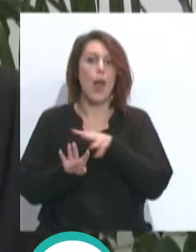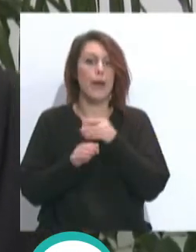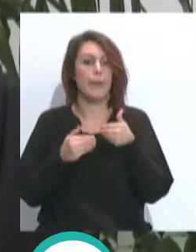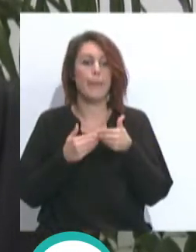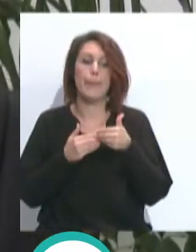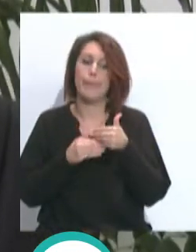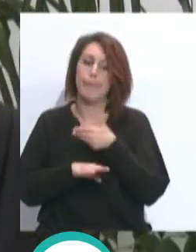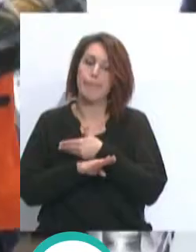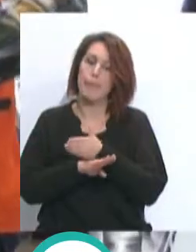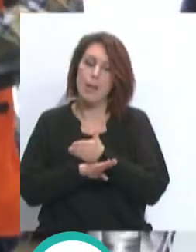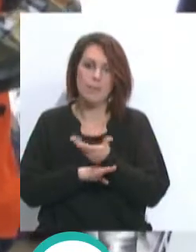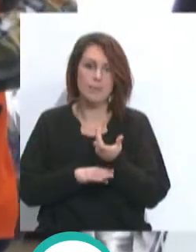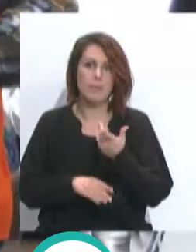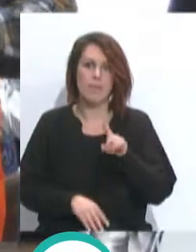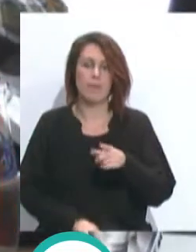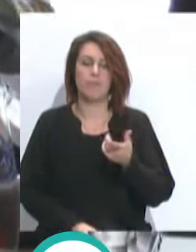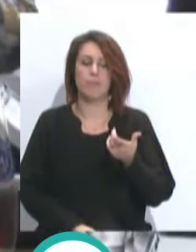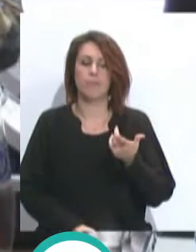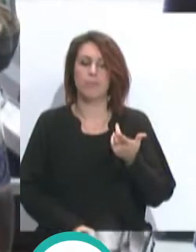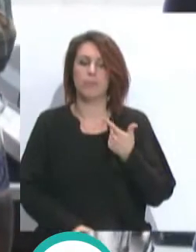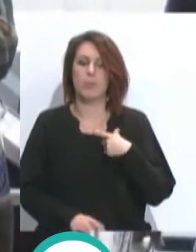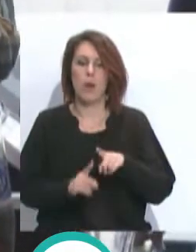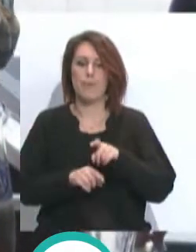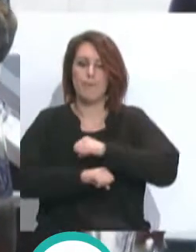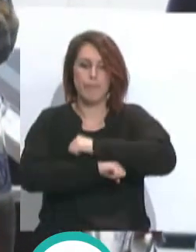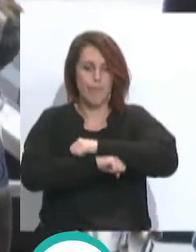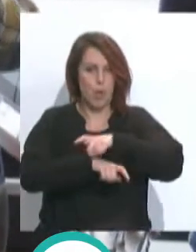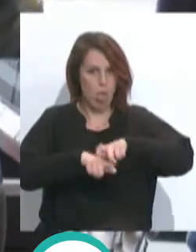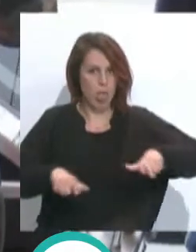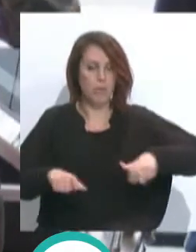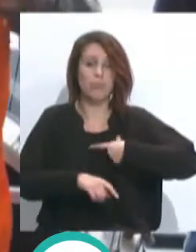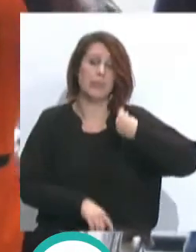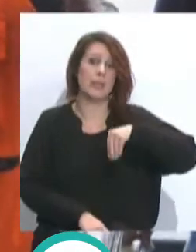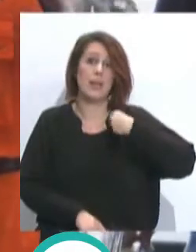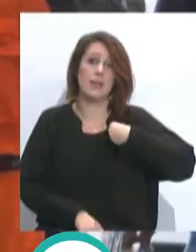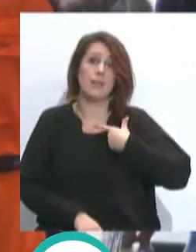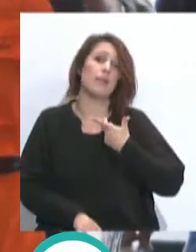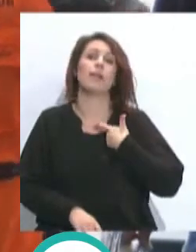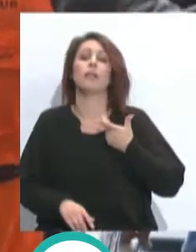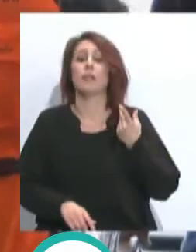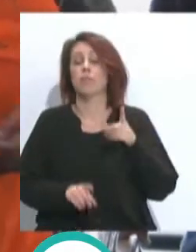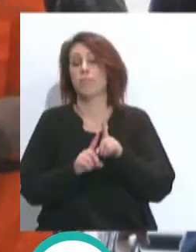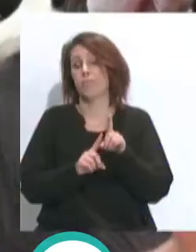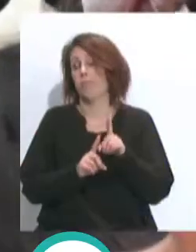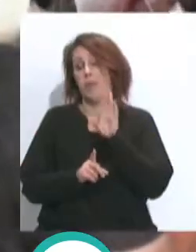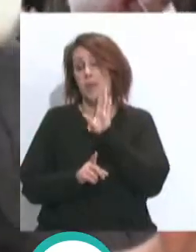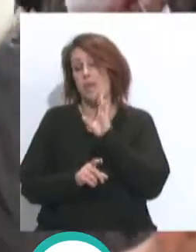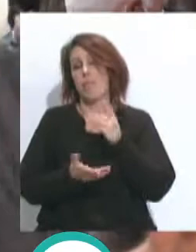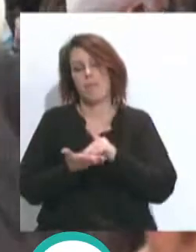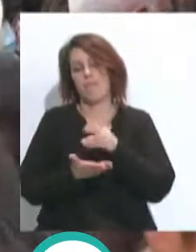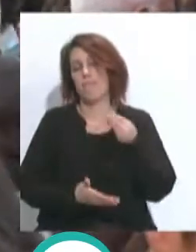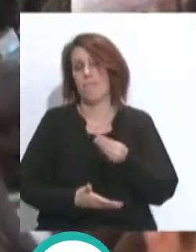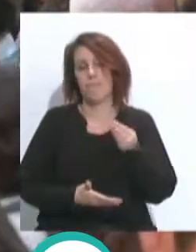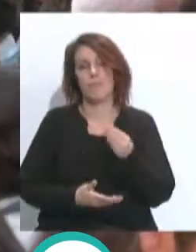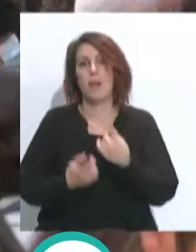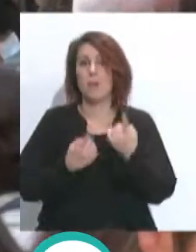horario, permitiendo que hubiera los mostradores. Para el presidente de la patronal, los datos son bastante buenos, especialmente